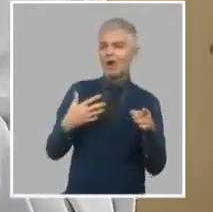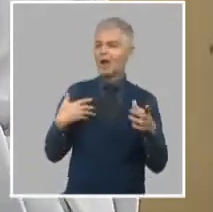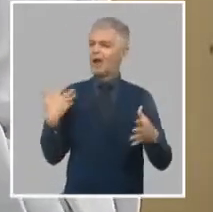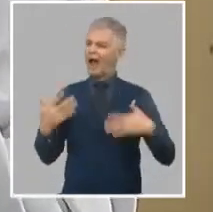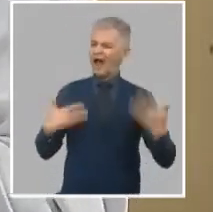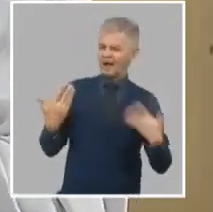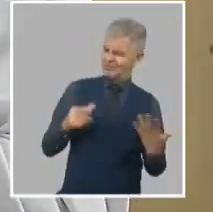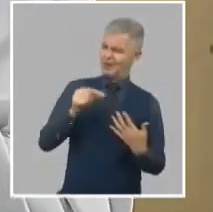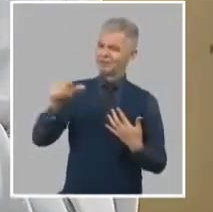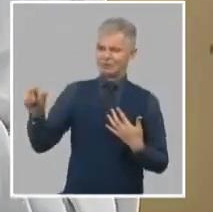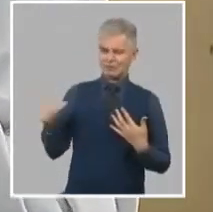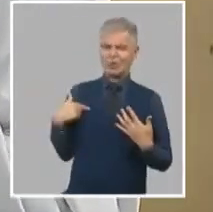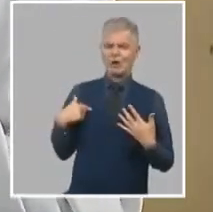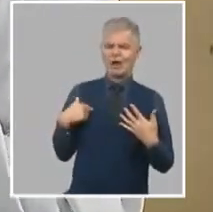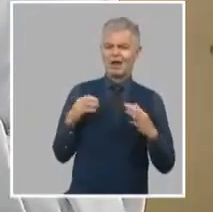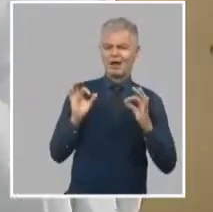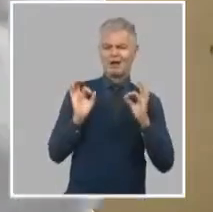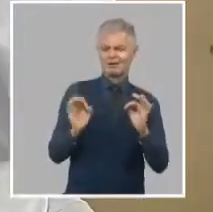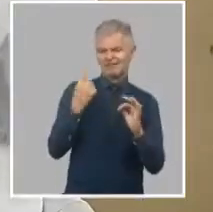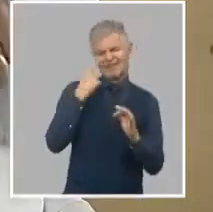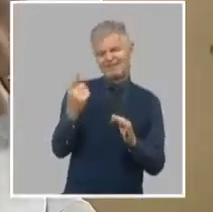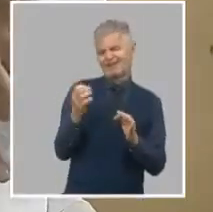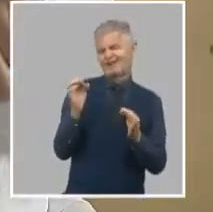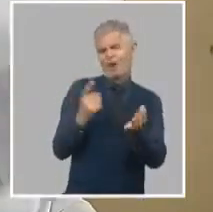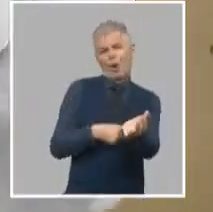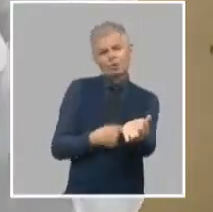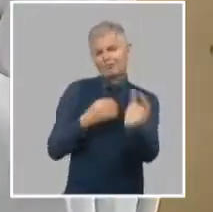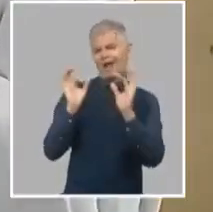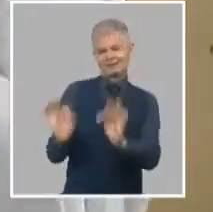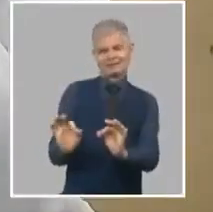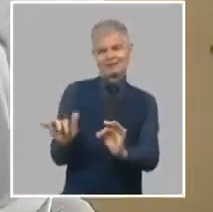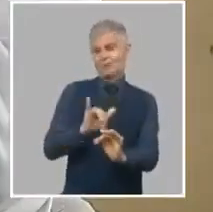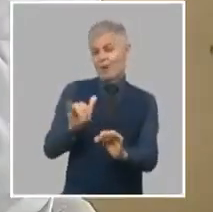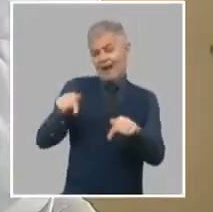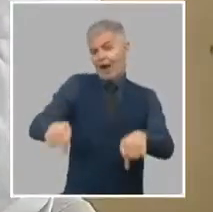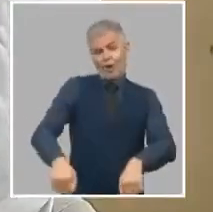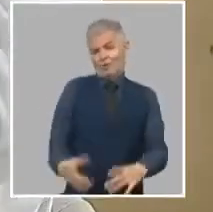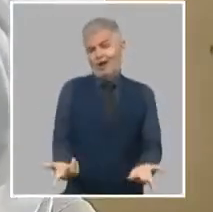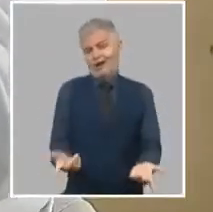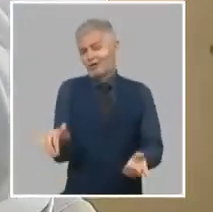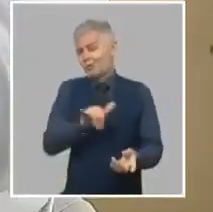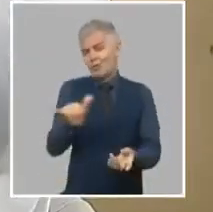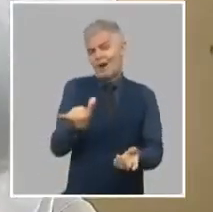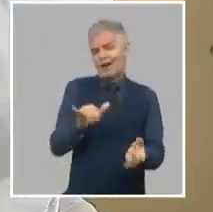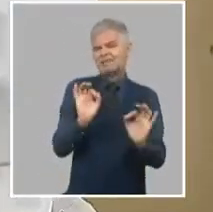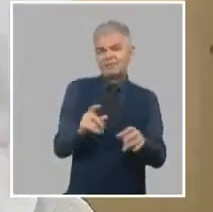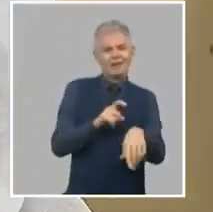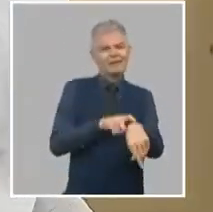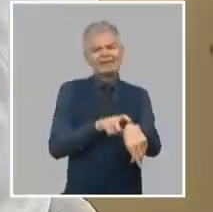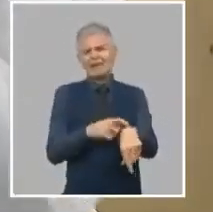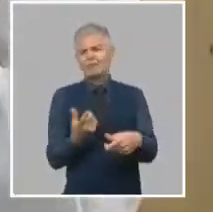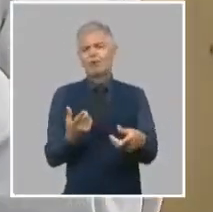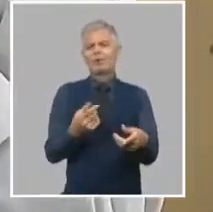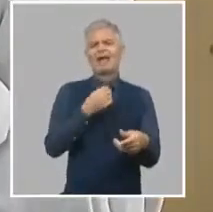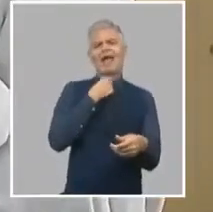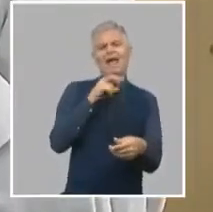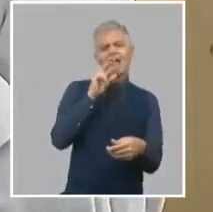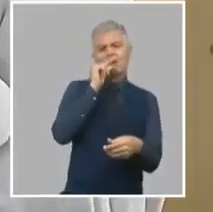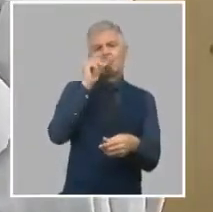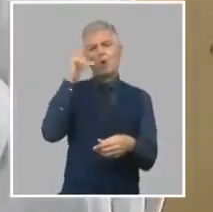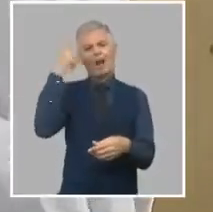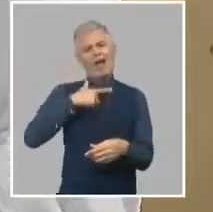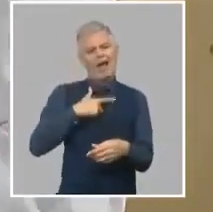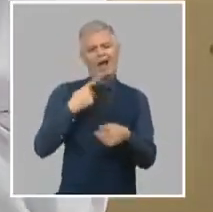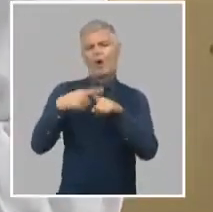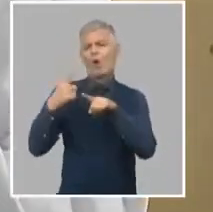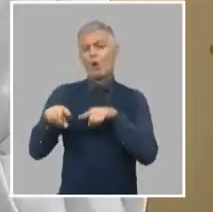se vivió es el que se ha vivido siempre, el que se puede vivir ahora mismo, el que se ha vivido en tiempos del ébola y en tiempos de la COVID,